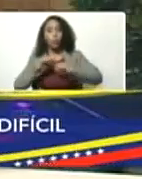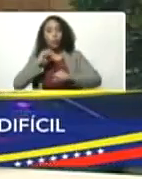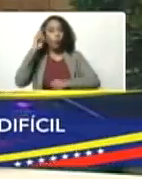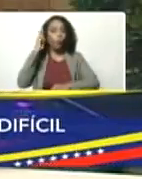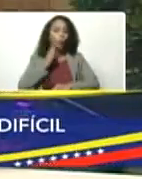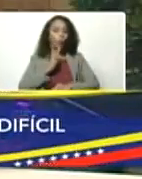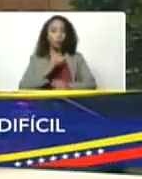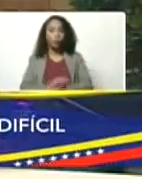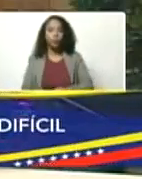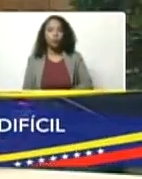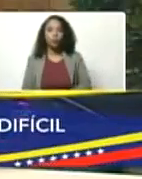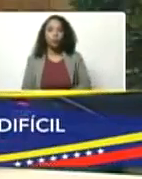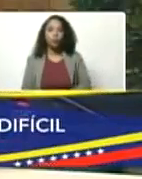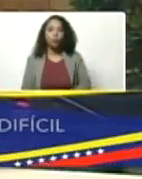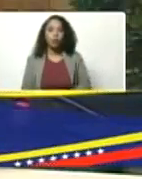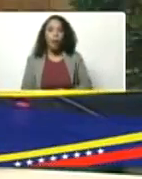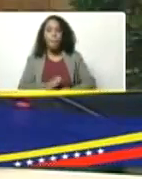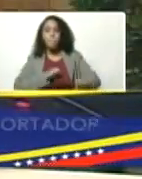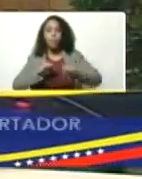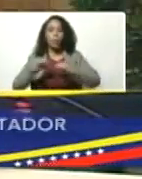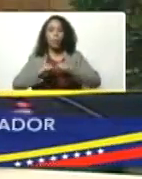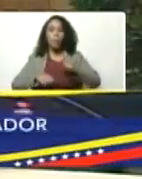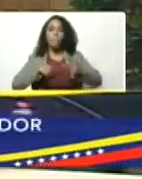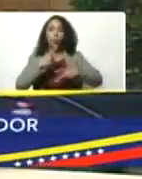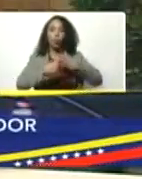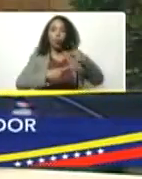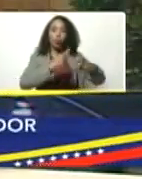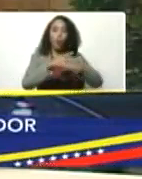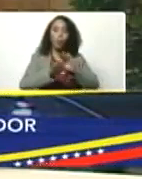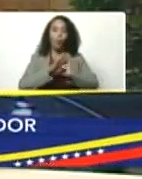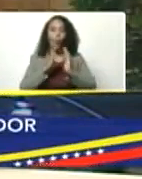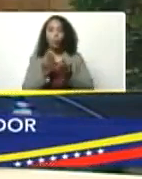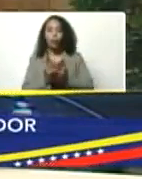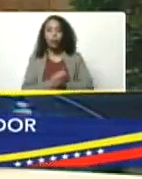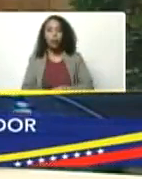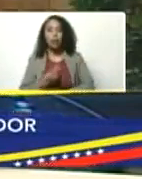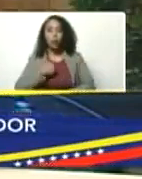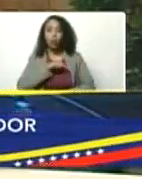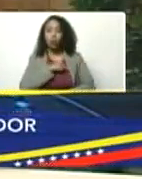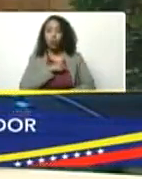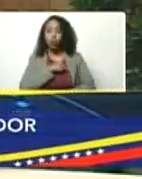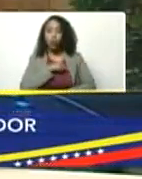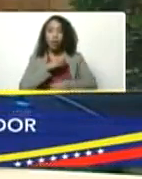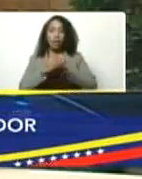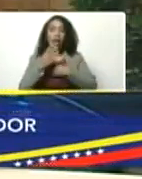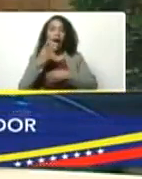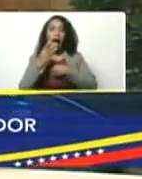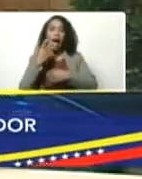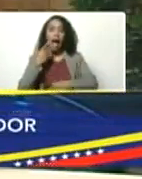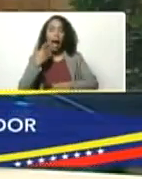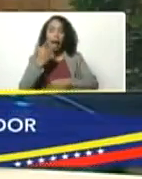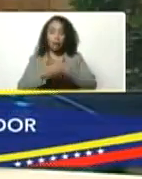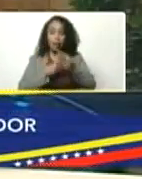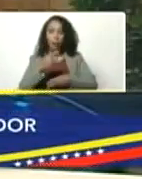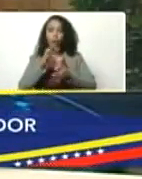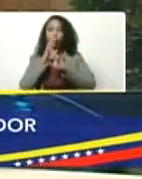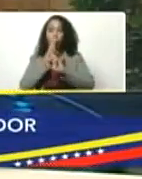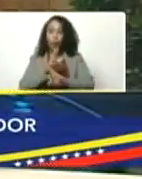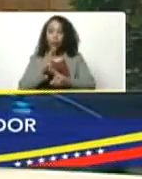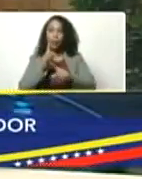bolivariano, de los movimientos progresistas del mundo. Y nosotros estamos dando respuestas